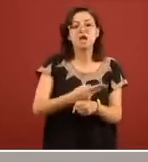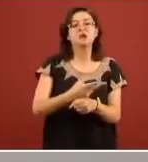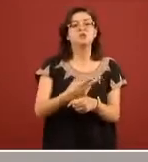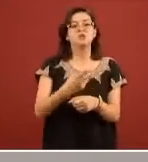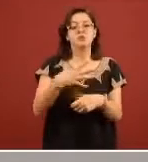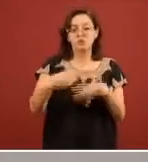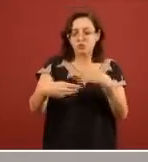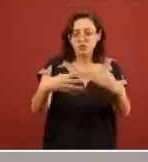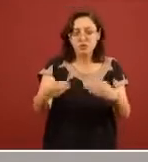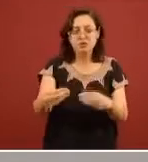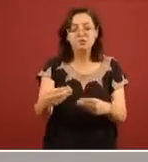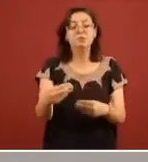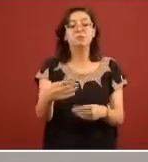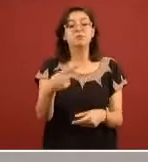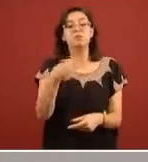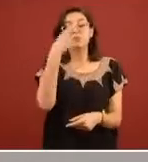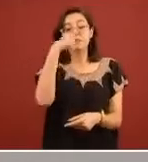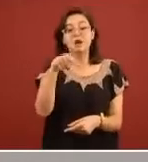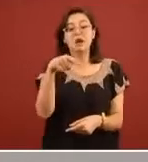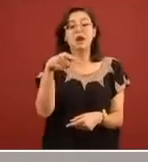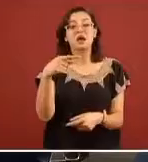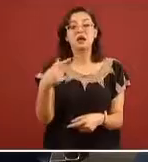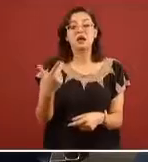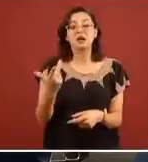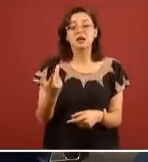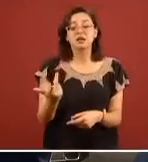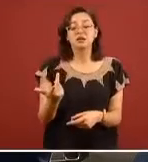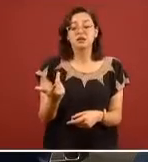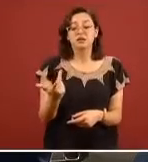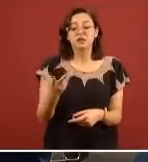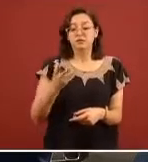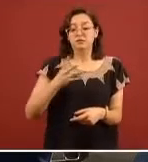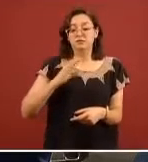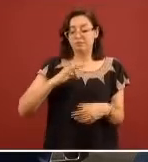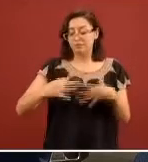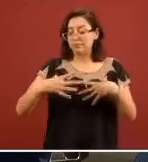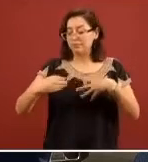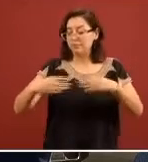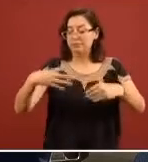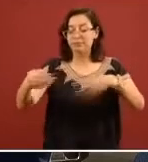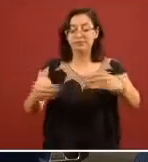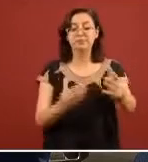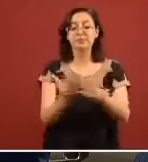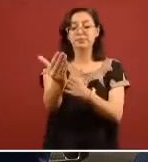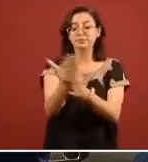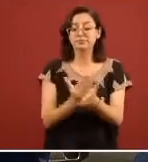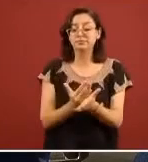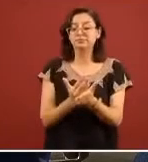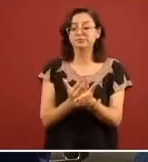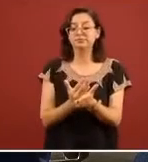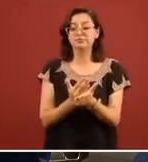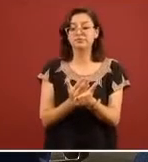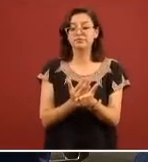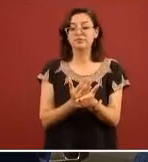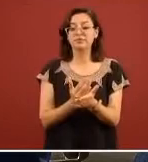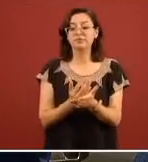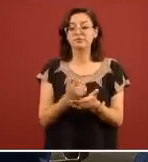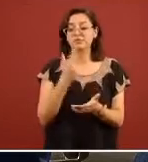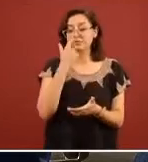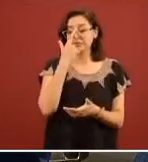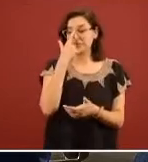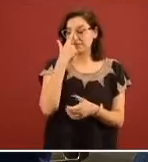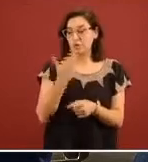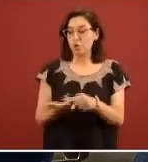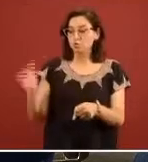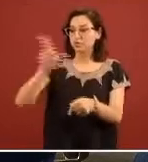de los contagiados para poder disminuir los contagios, la preparación que tenemos que tener